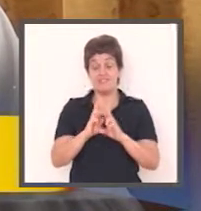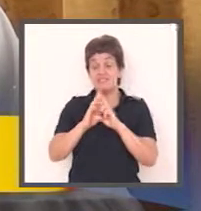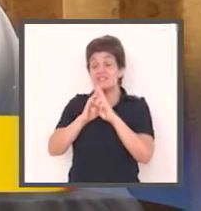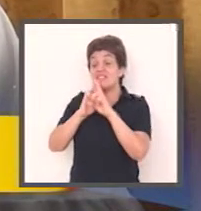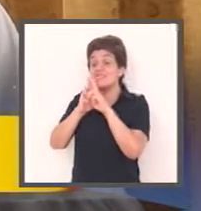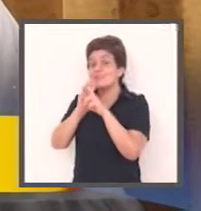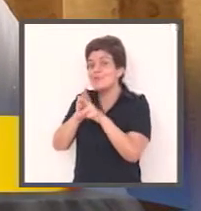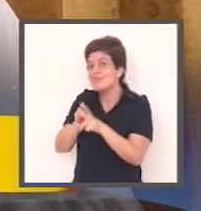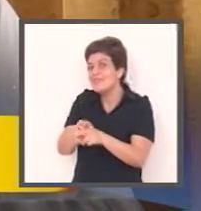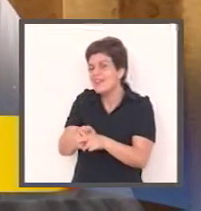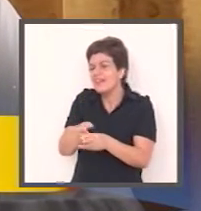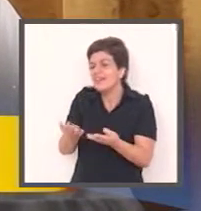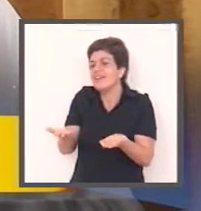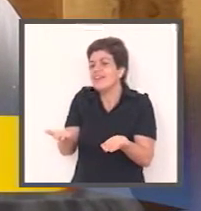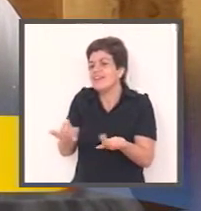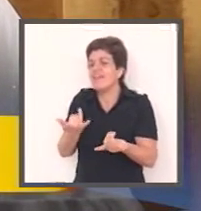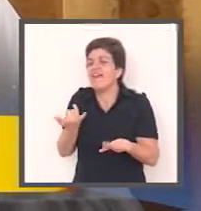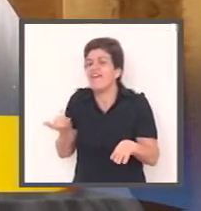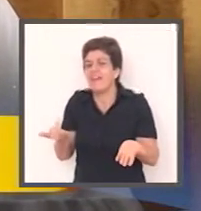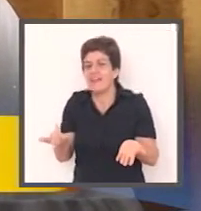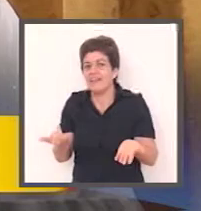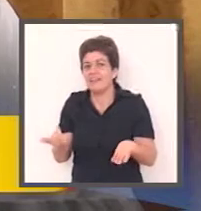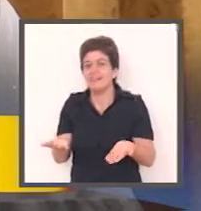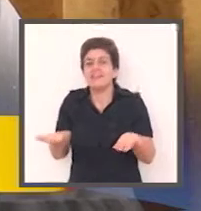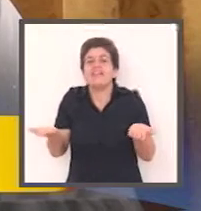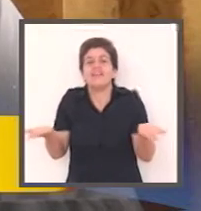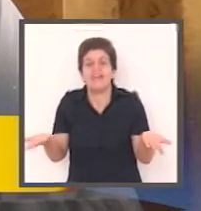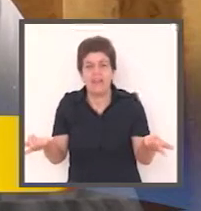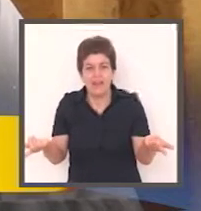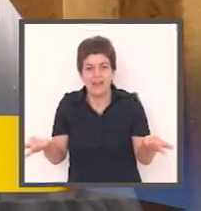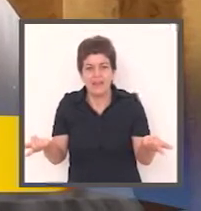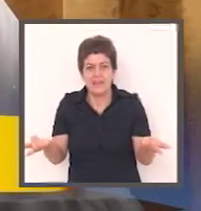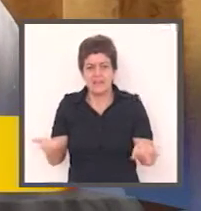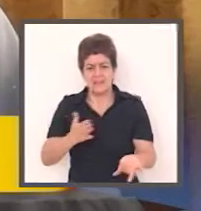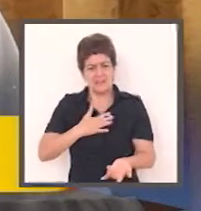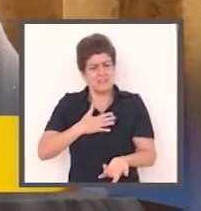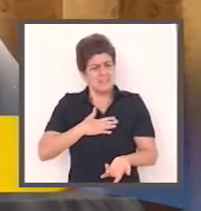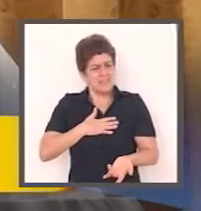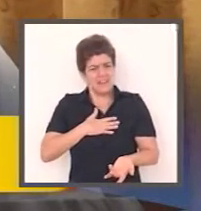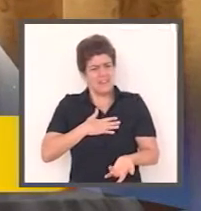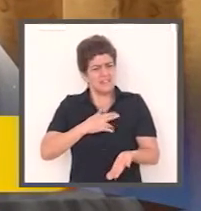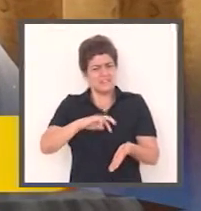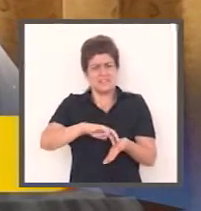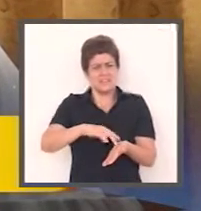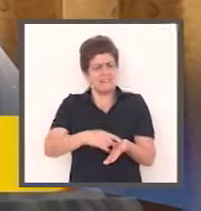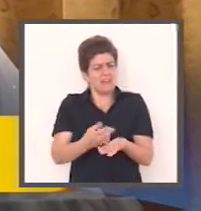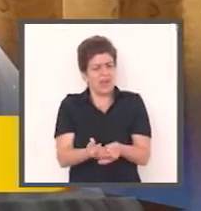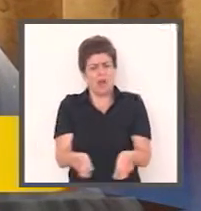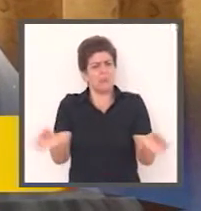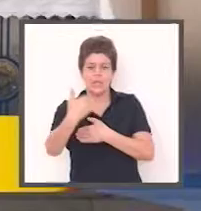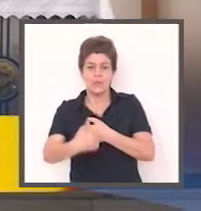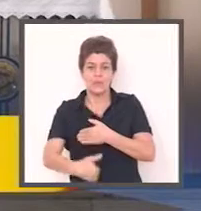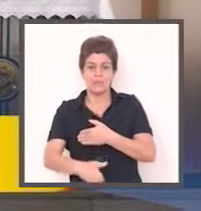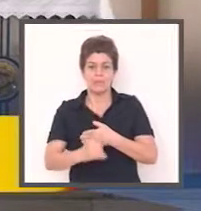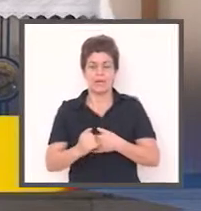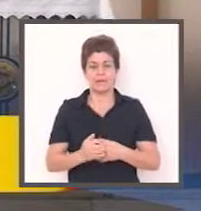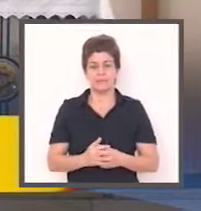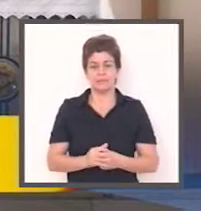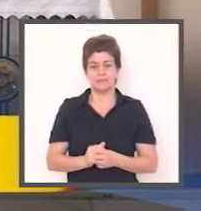responder a ¿y qué? ¿Y qué? ¿Tiene eso alguna importancia?